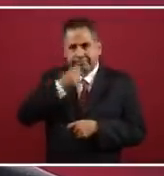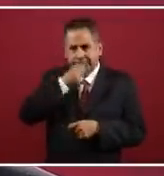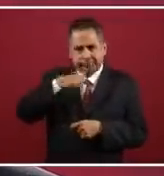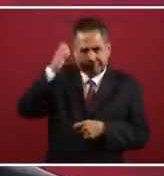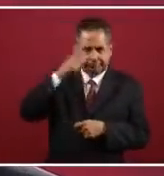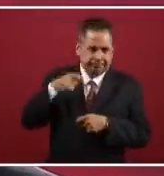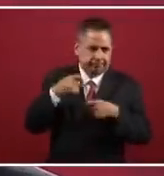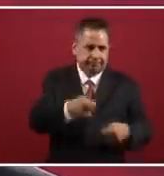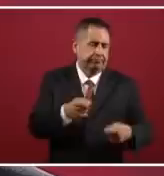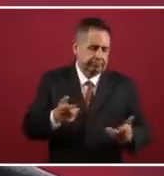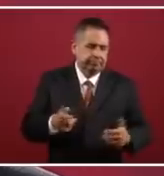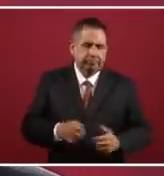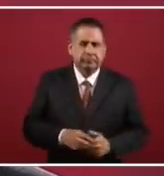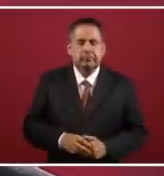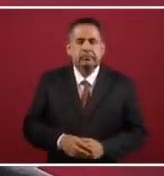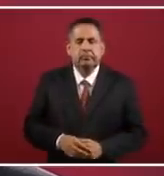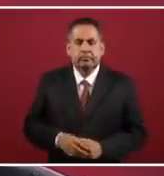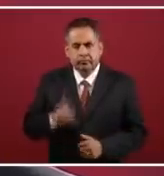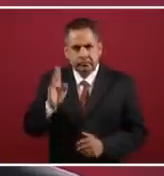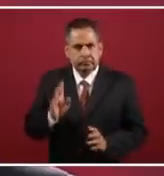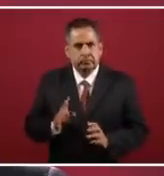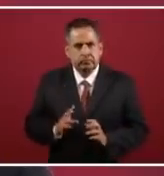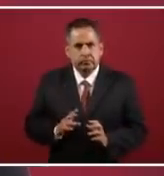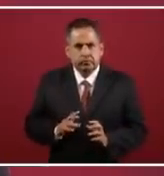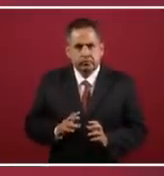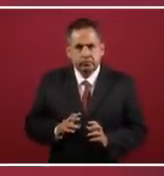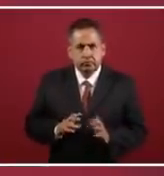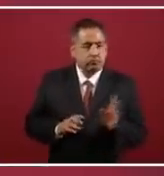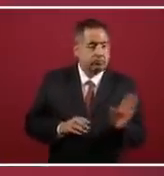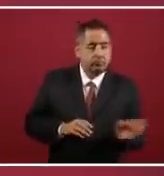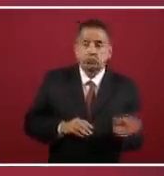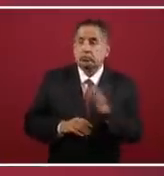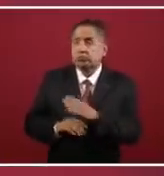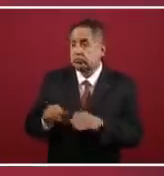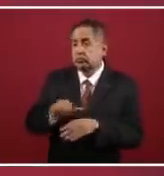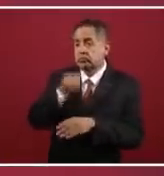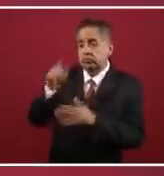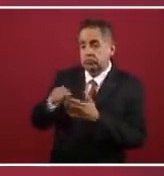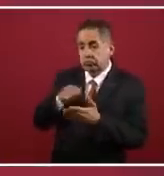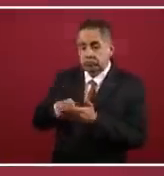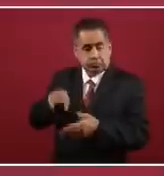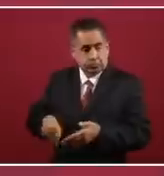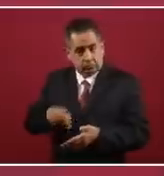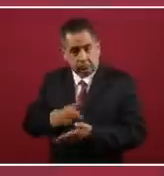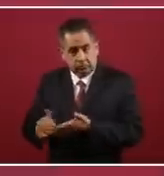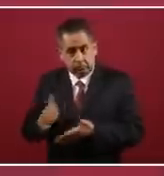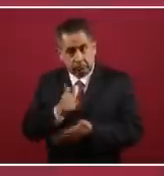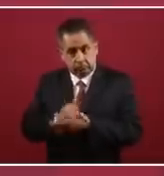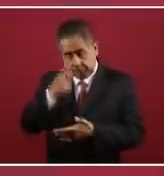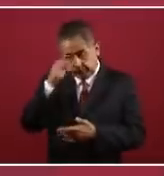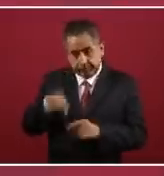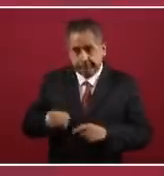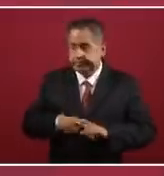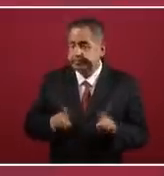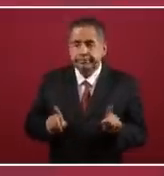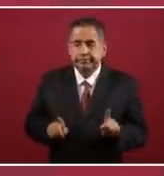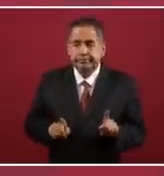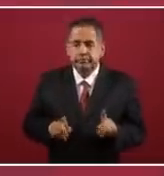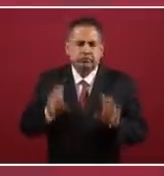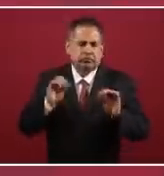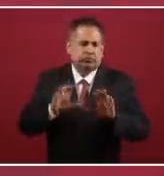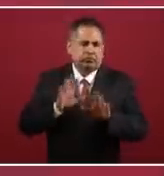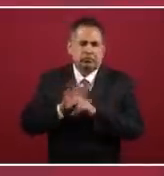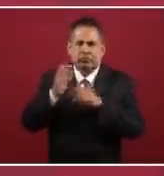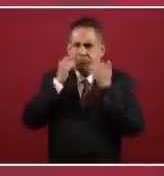mayor. Sí. Pero en otras partes, aquí en la ciudad, por ejemplo, o en